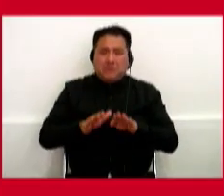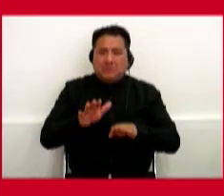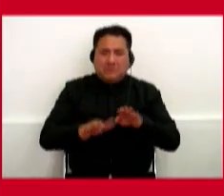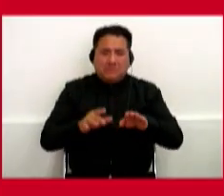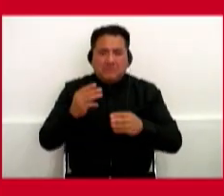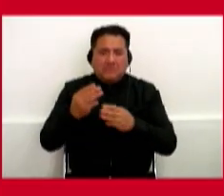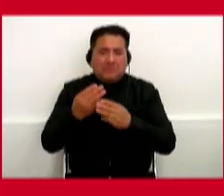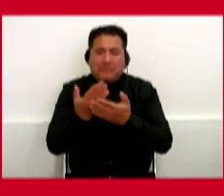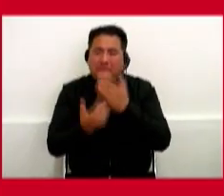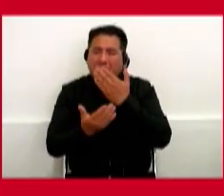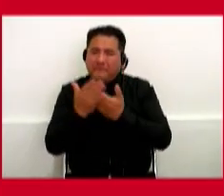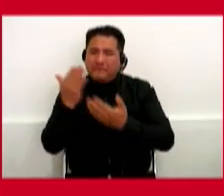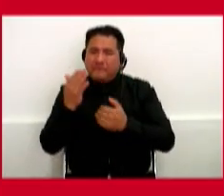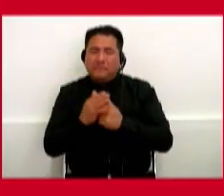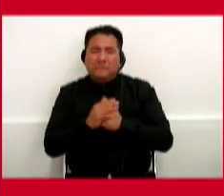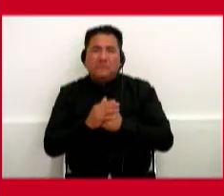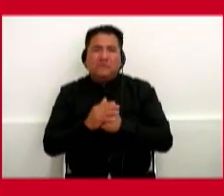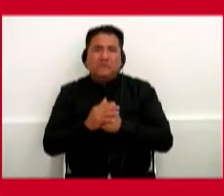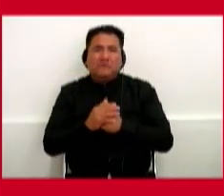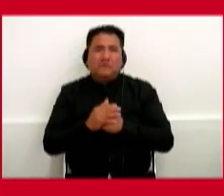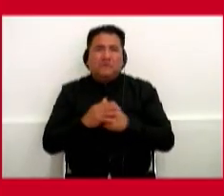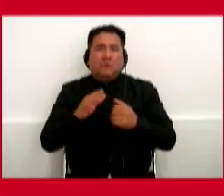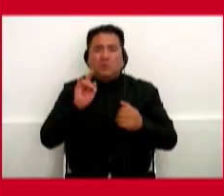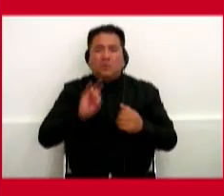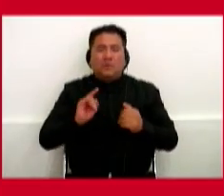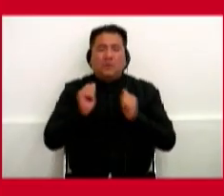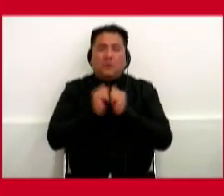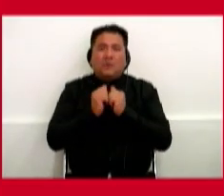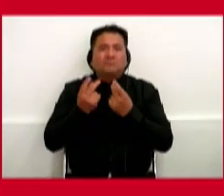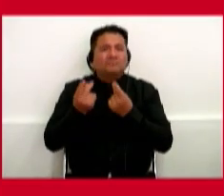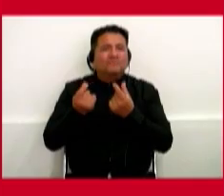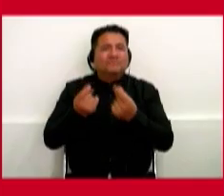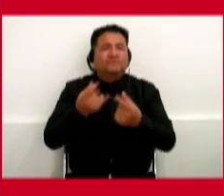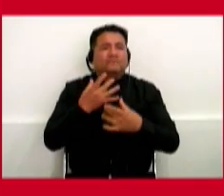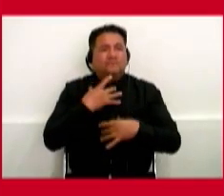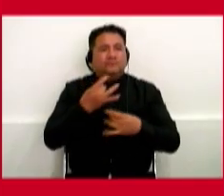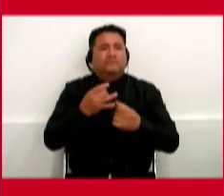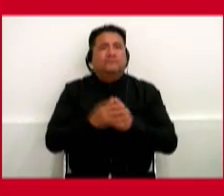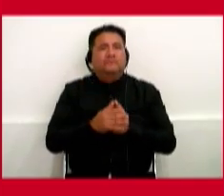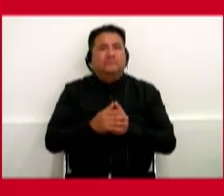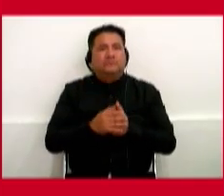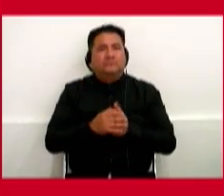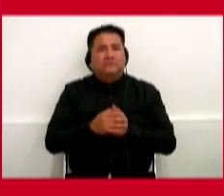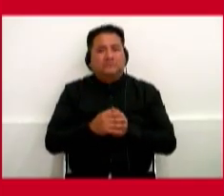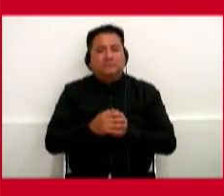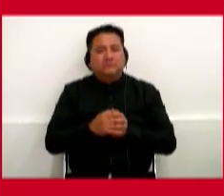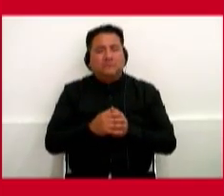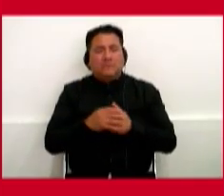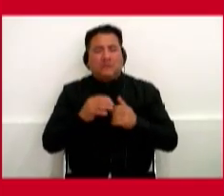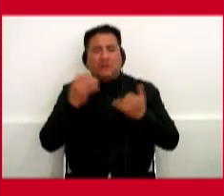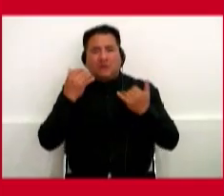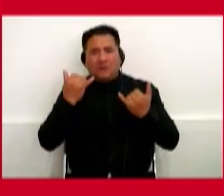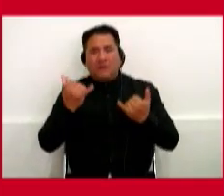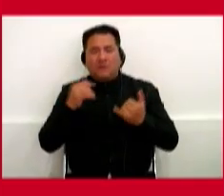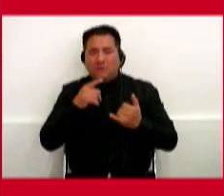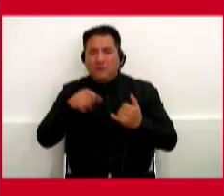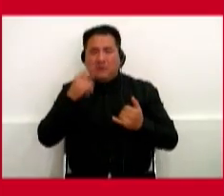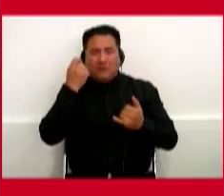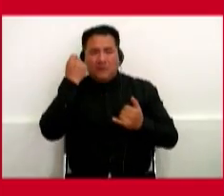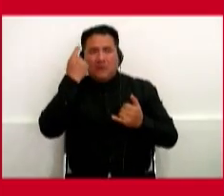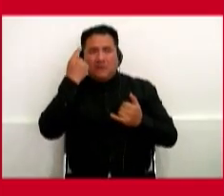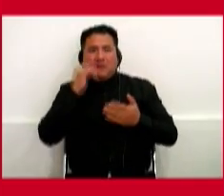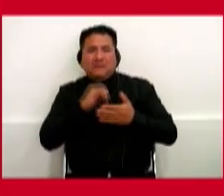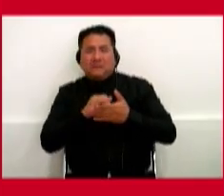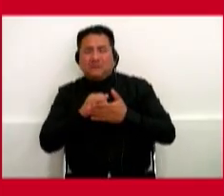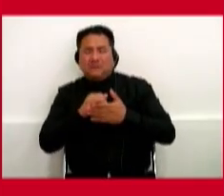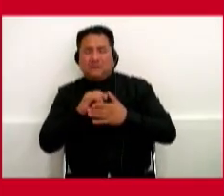hacen perder tiempo y podemos optimizarlo de una rapidez bastante interesante. Y como Redco entendemos que estos algoritmos en un principio pueden